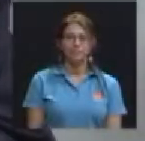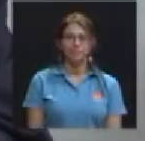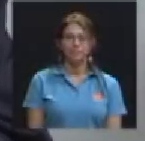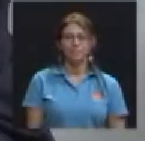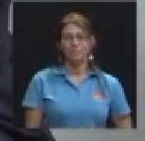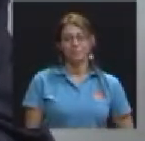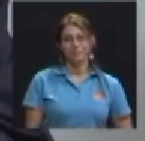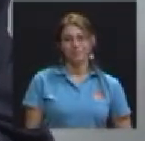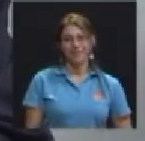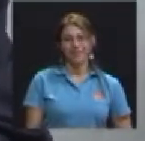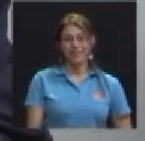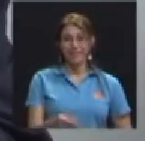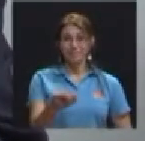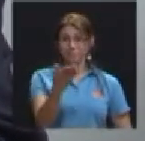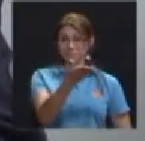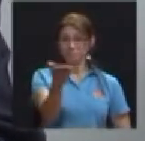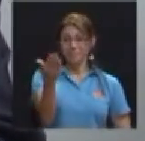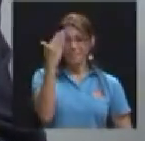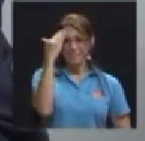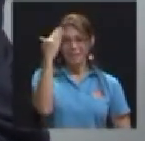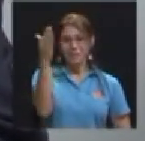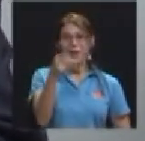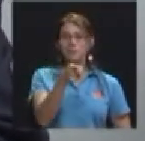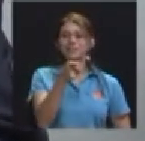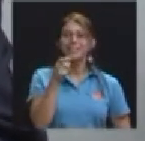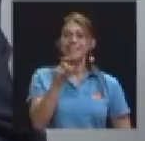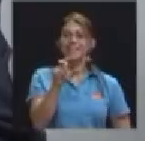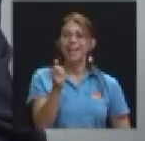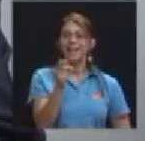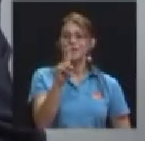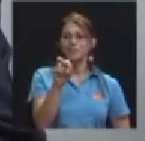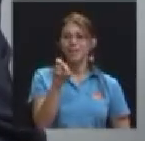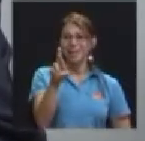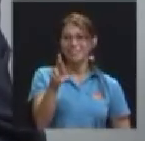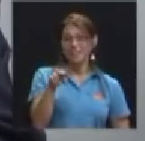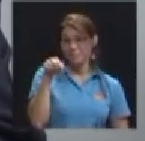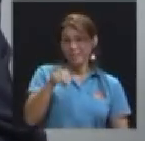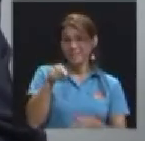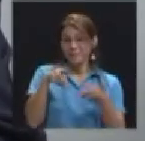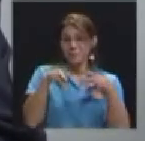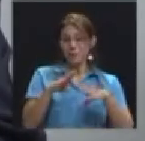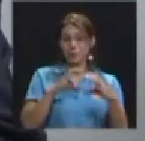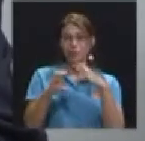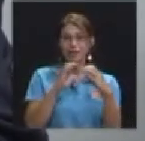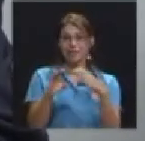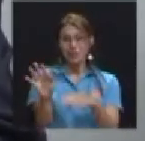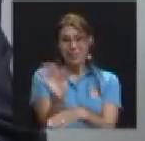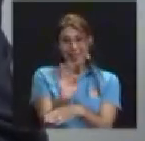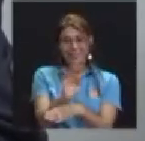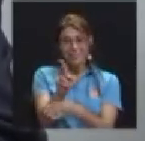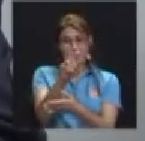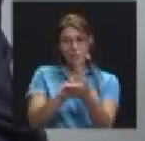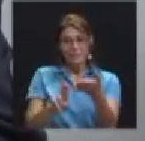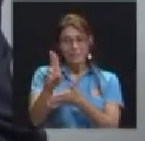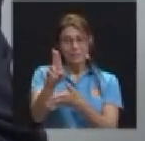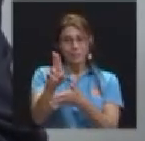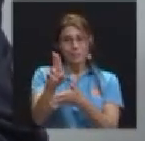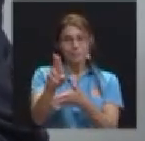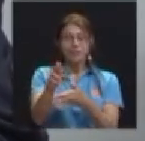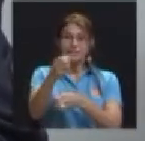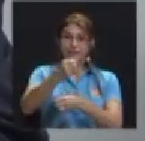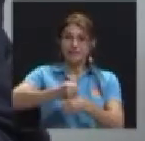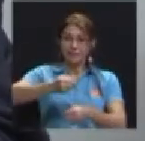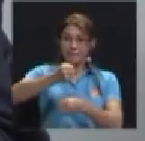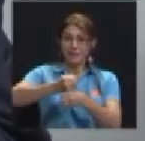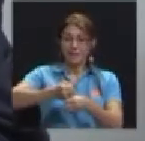Les saludamos desde Canal UCR, este medio televisivo universitario que se paga con los impuestos